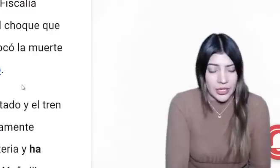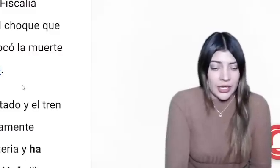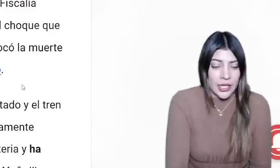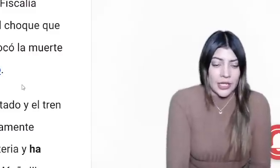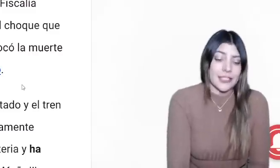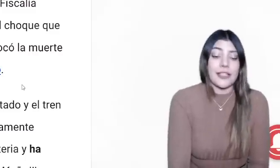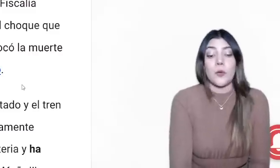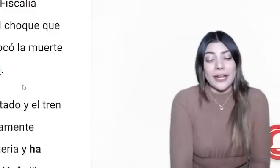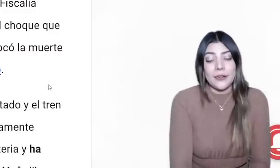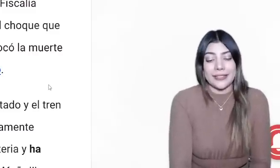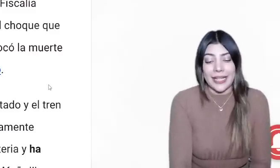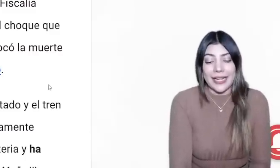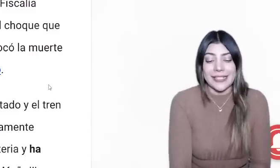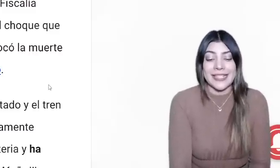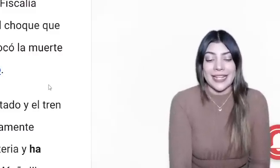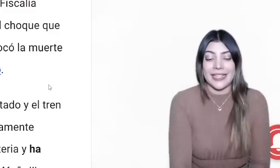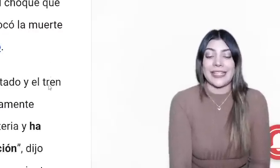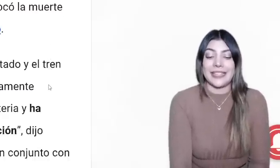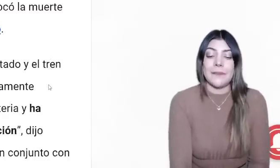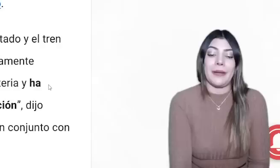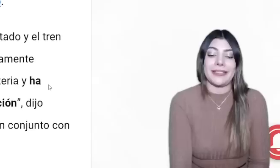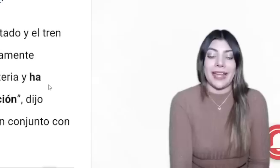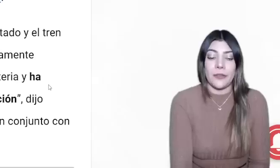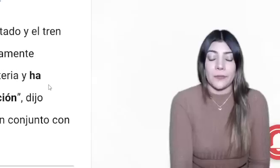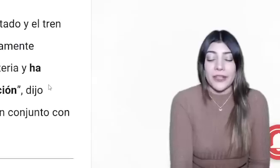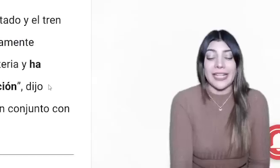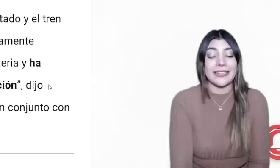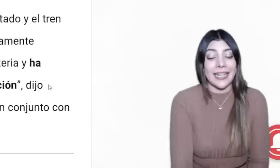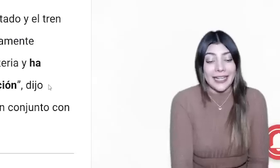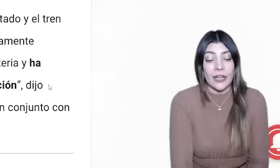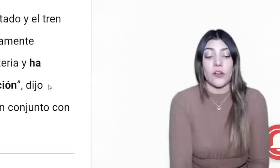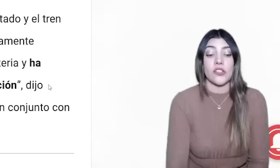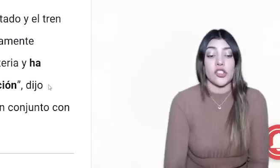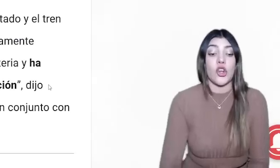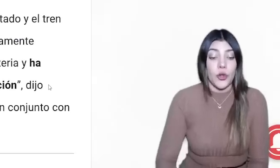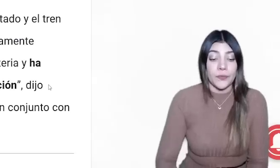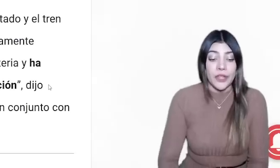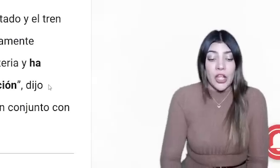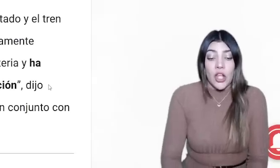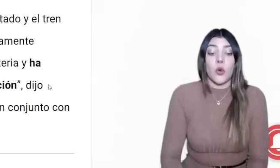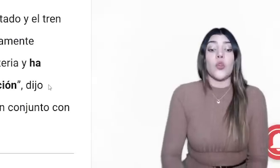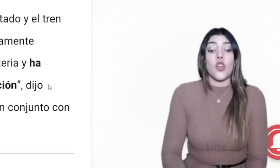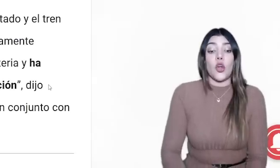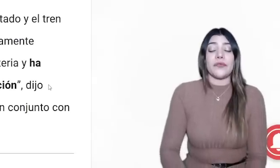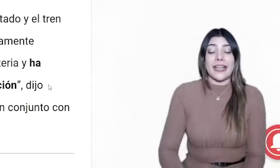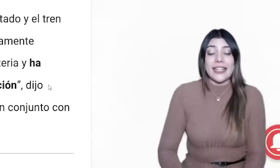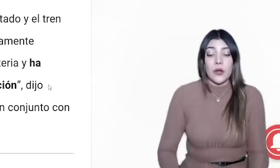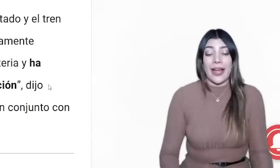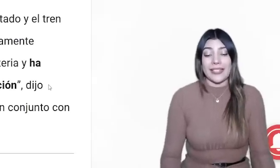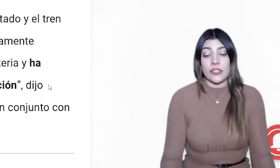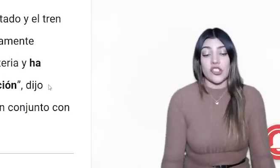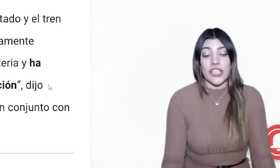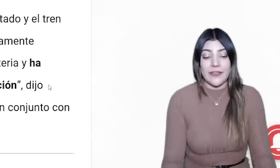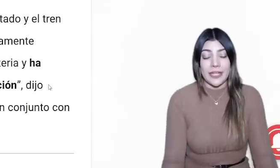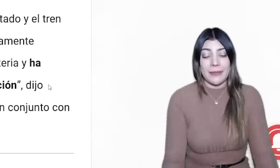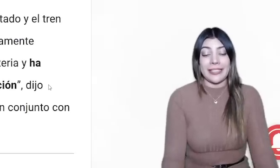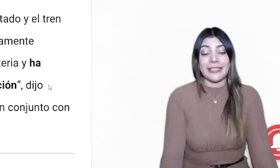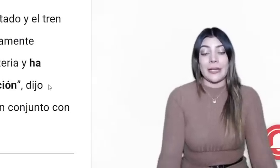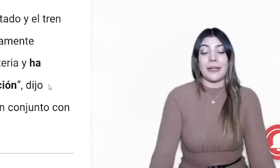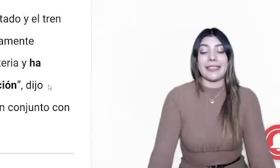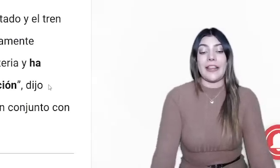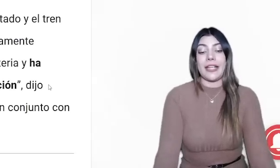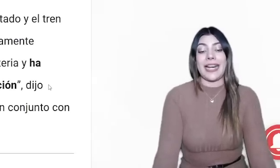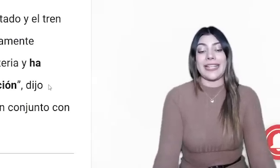oraciones. Se aseguraron las cajas negras del tren impactado y el tren que colisionó, cuyo contenido ha sido ya